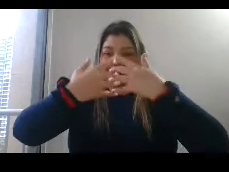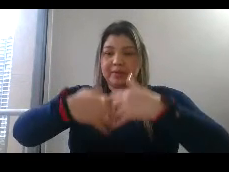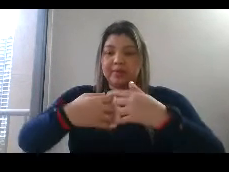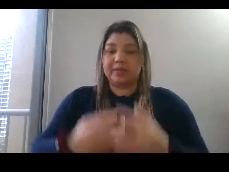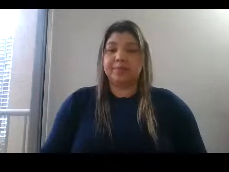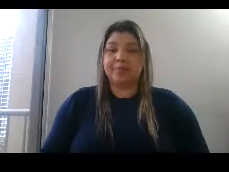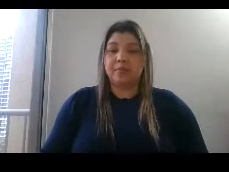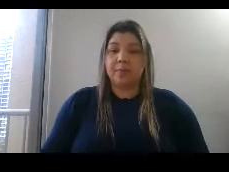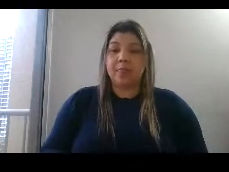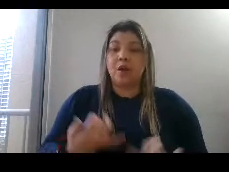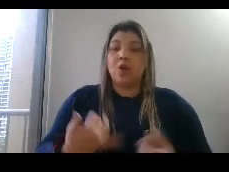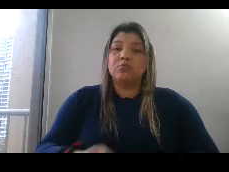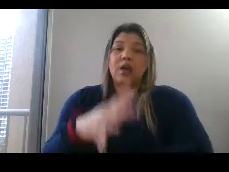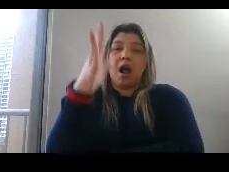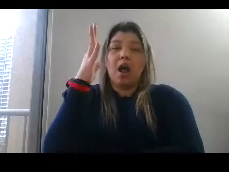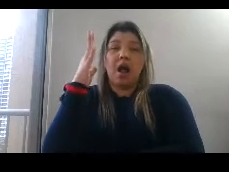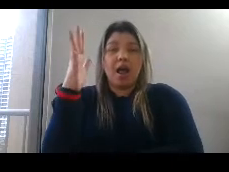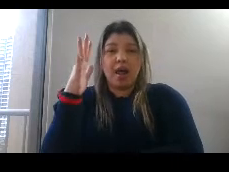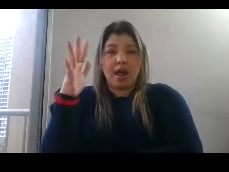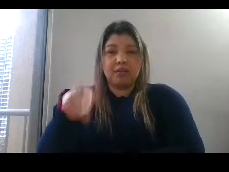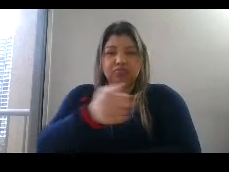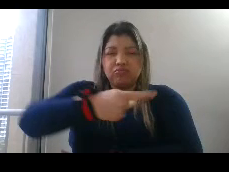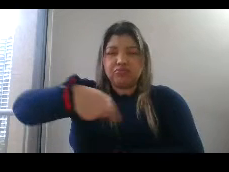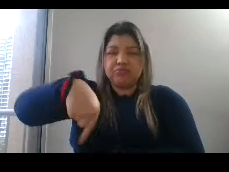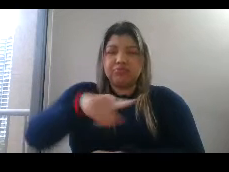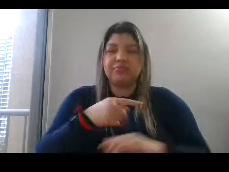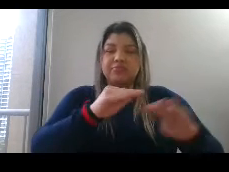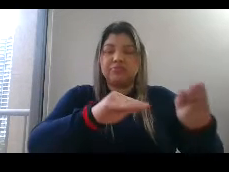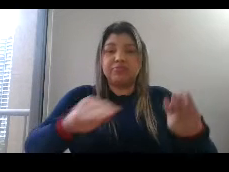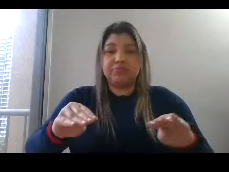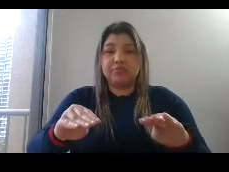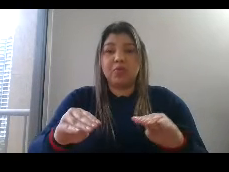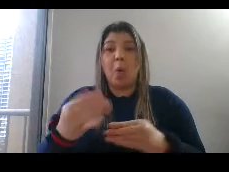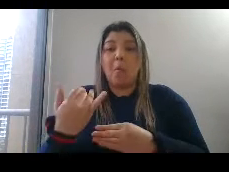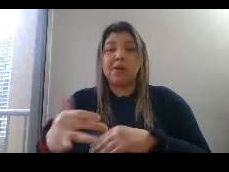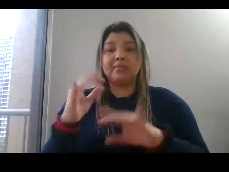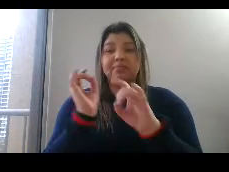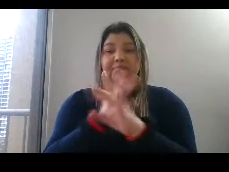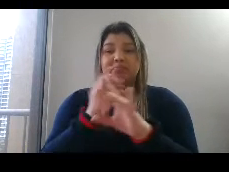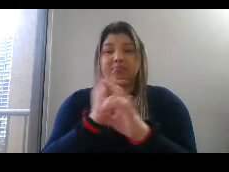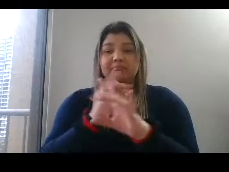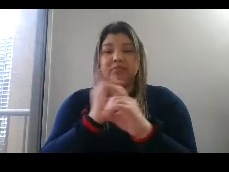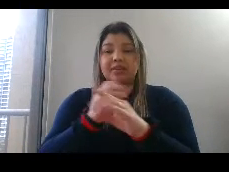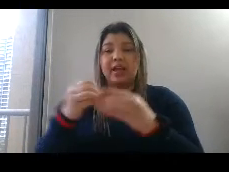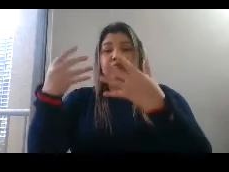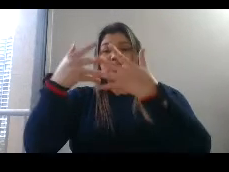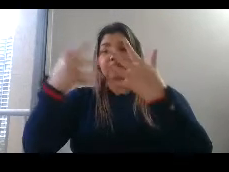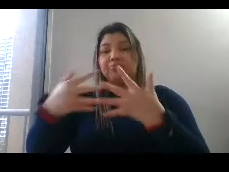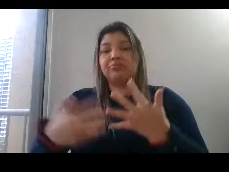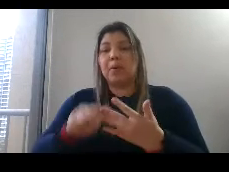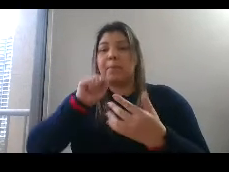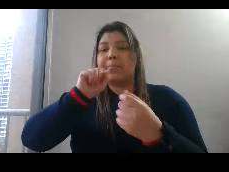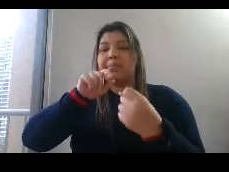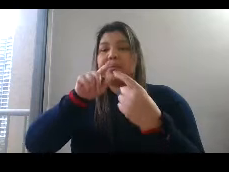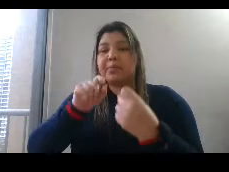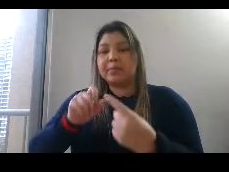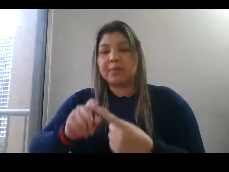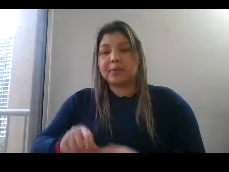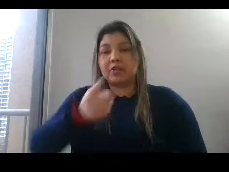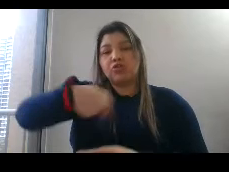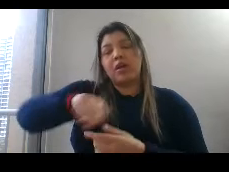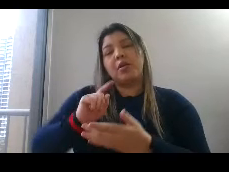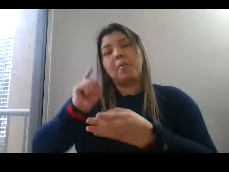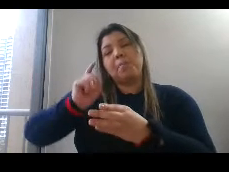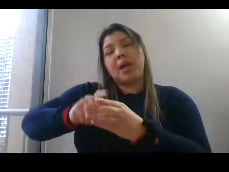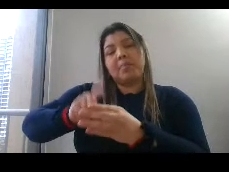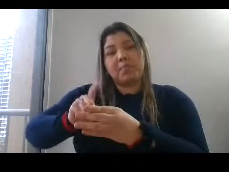estaremos compartiendo un enlace para que cada uno de ustedes lo diligencia completamente y de forma correcta. Con esta información podremos